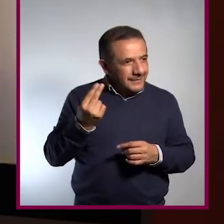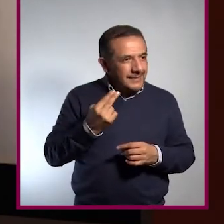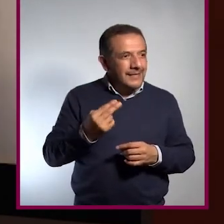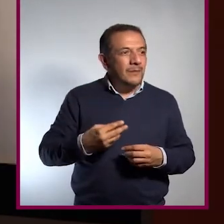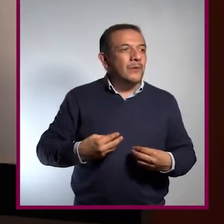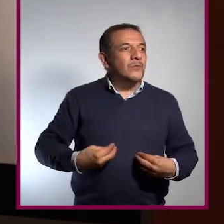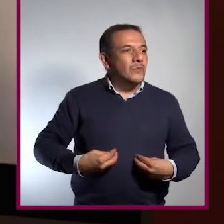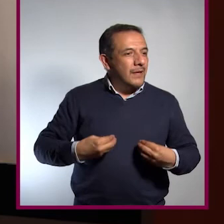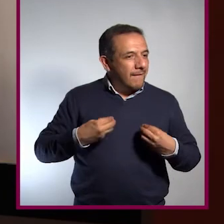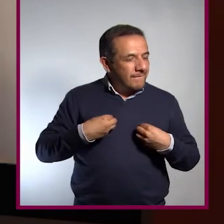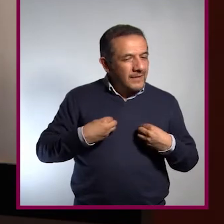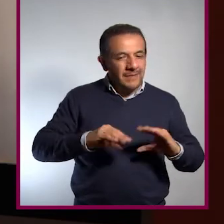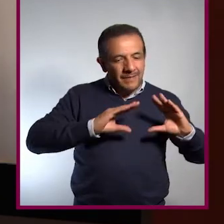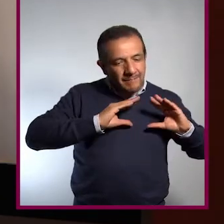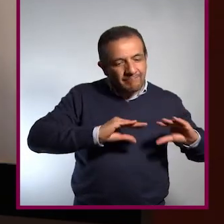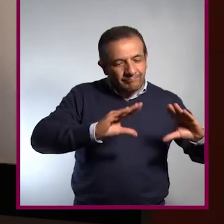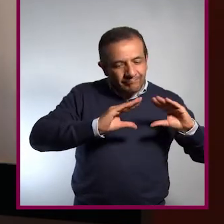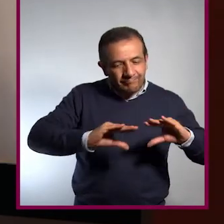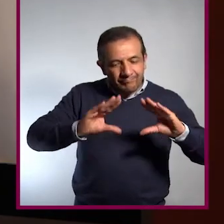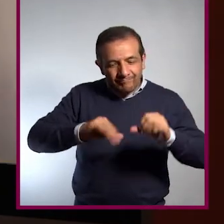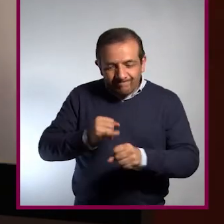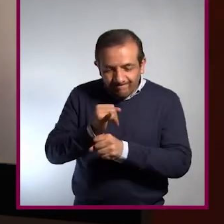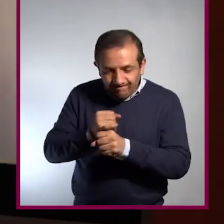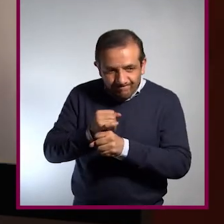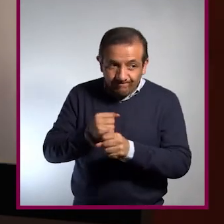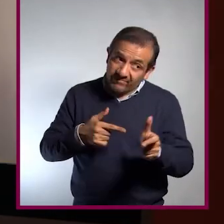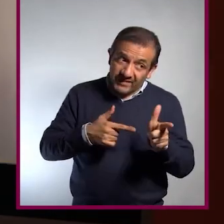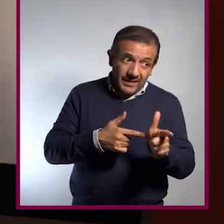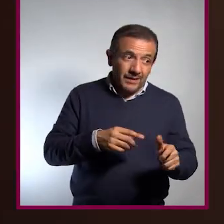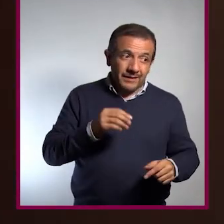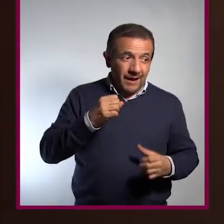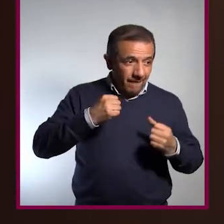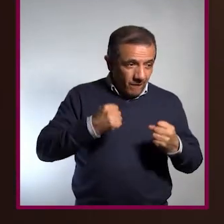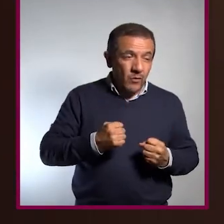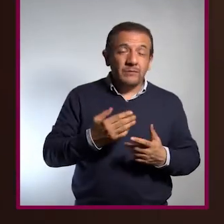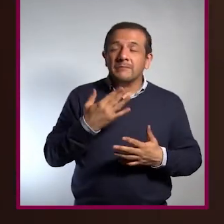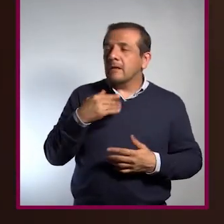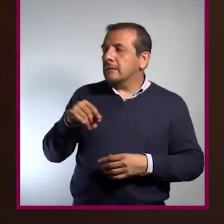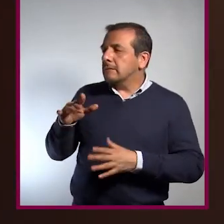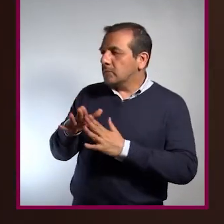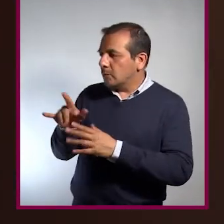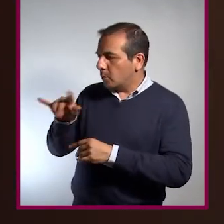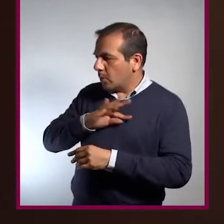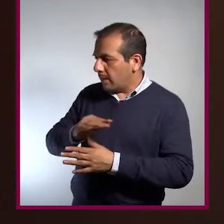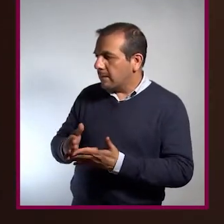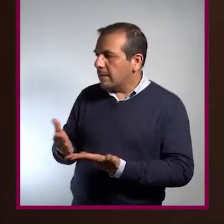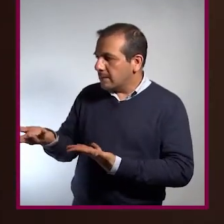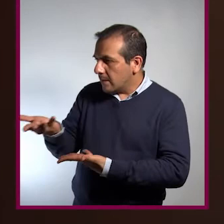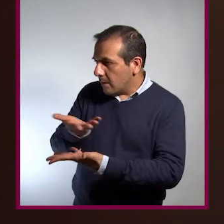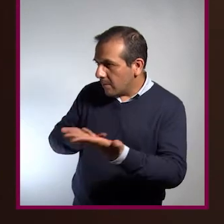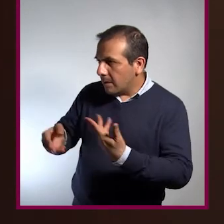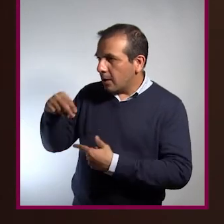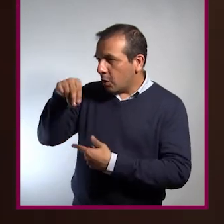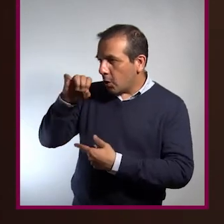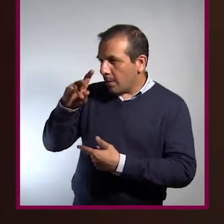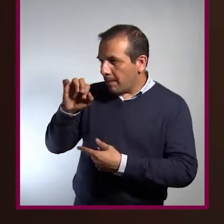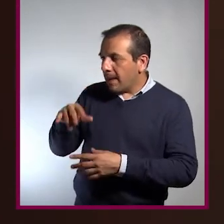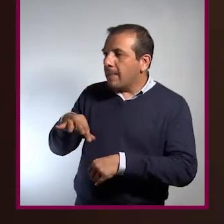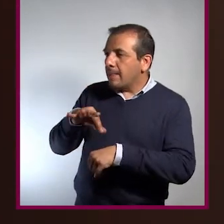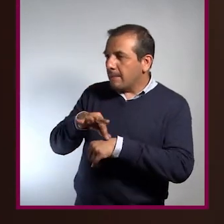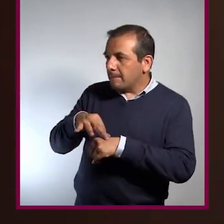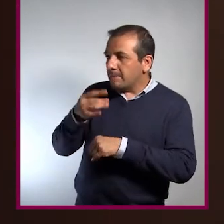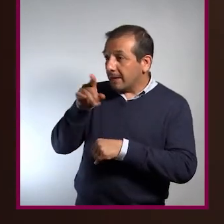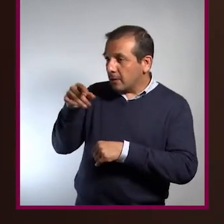usualmente seguir una vida académica donde siga produciendo investigación. Mónica, para terminar, ¿podrías compartirnos cuál es el premio Nobel